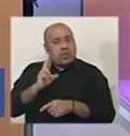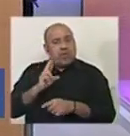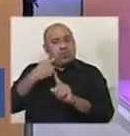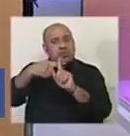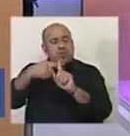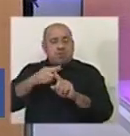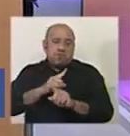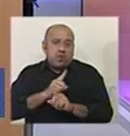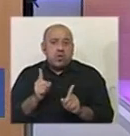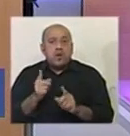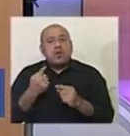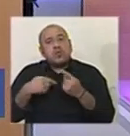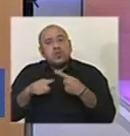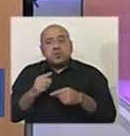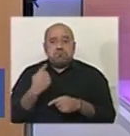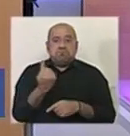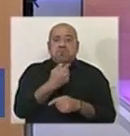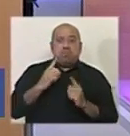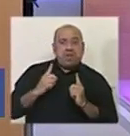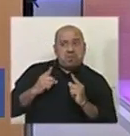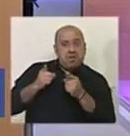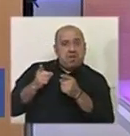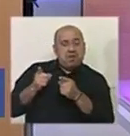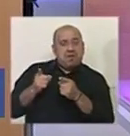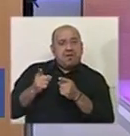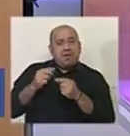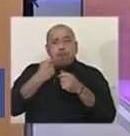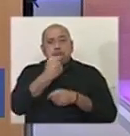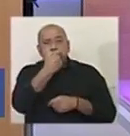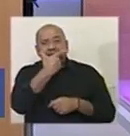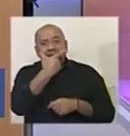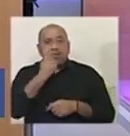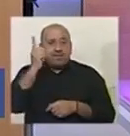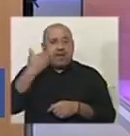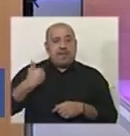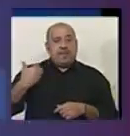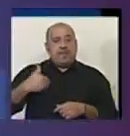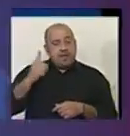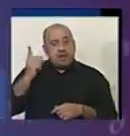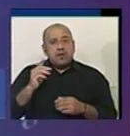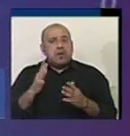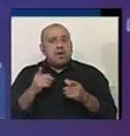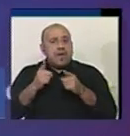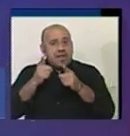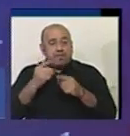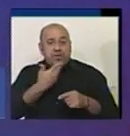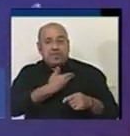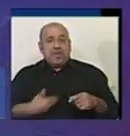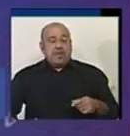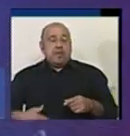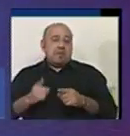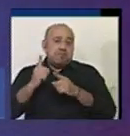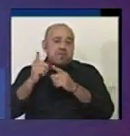cumbre, ¿no? Y como se esperaba poco, creo que a Macri, como resultado, a él en particular como anfitrión, digamos que